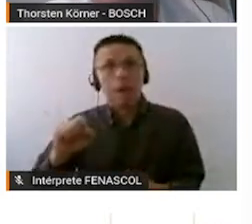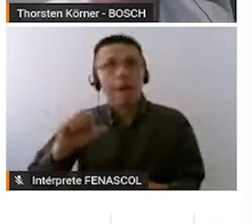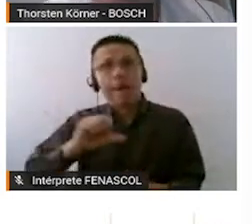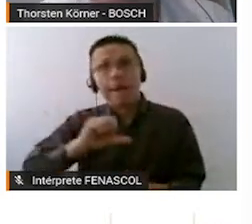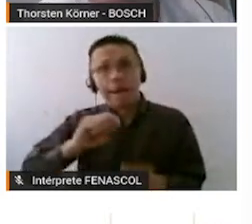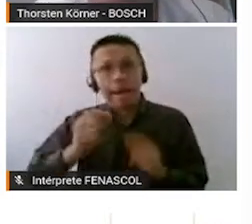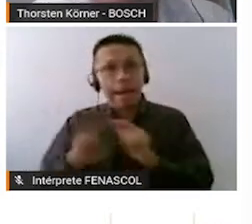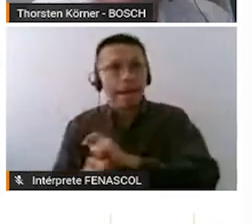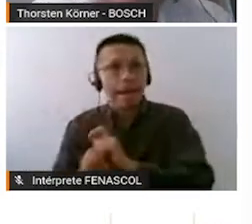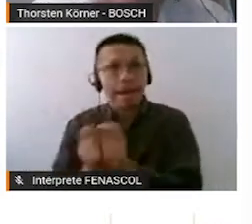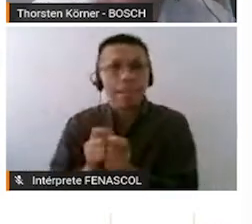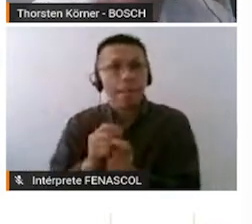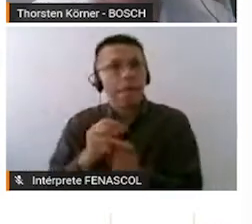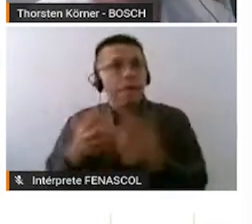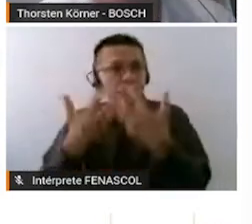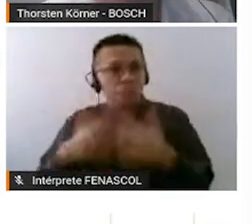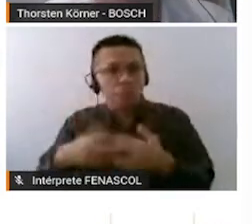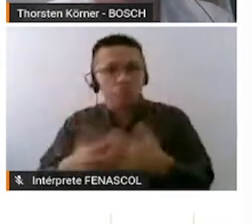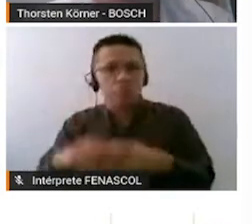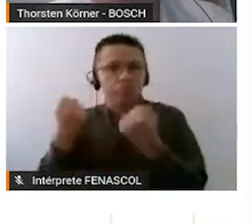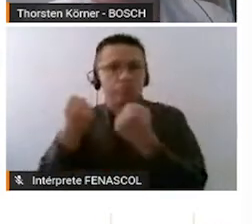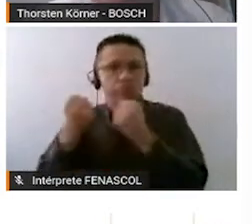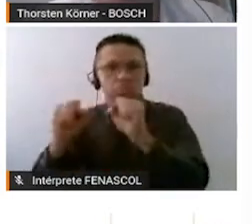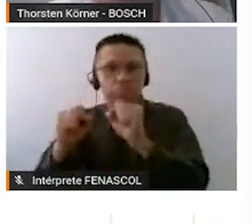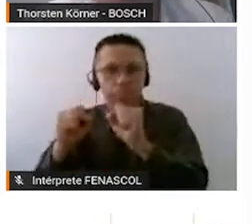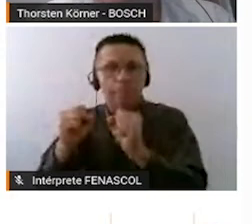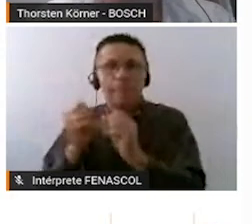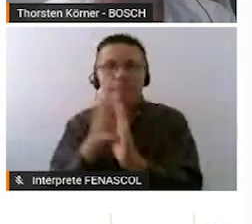mismo. Me gusta hablar ahora de la cuarta revolución